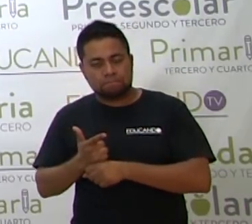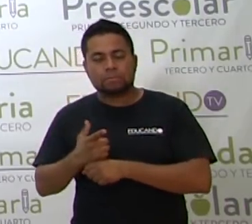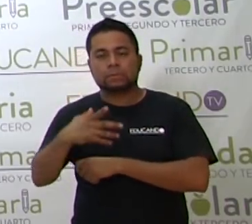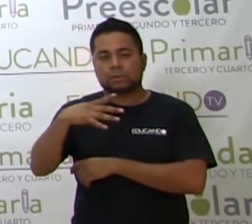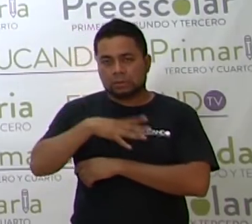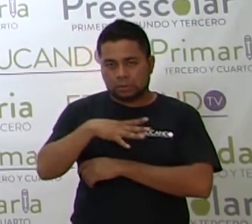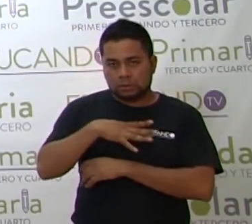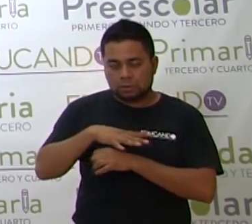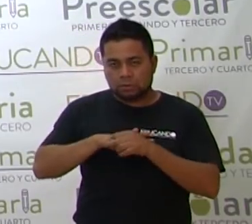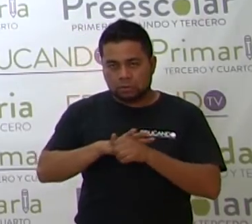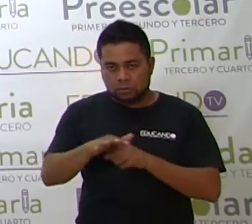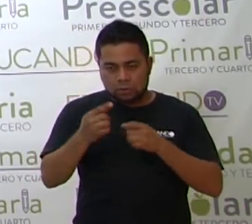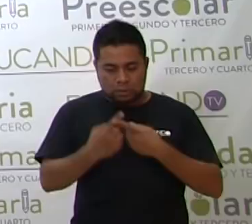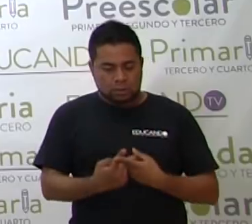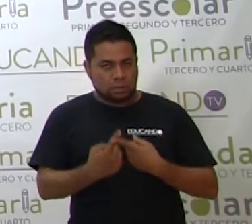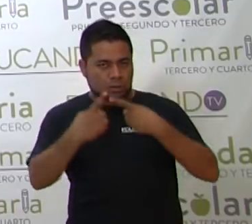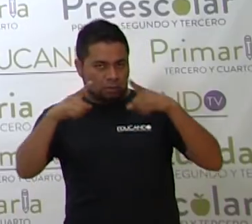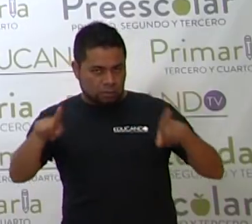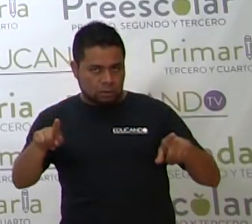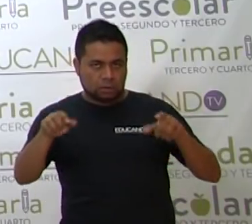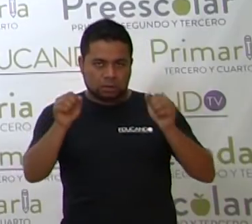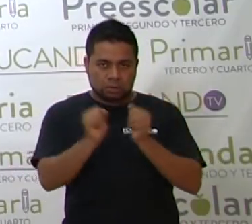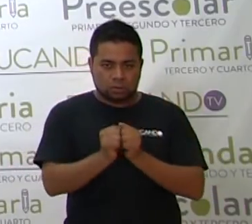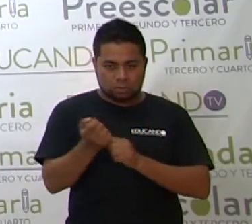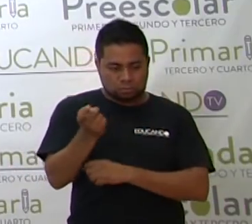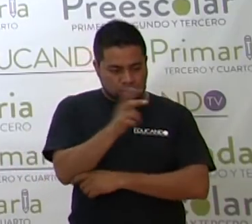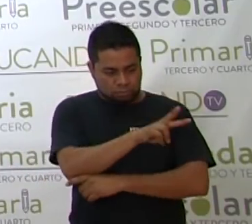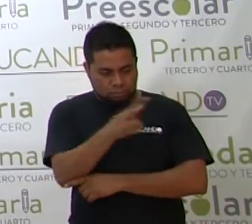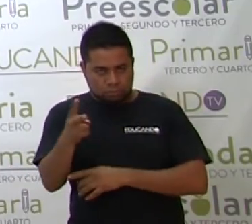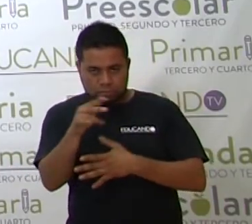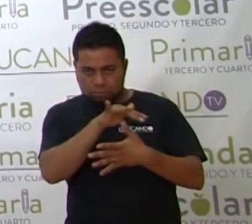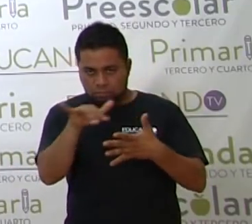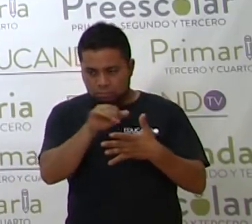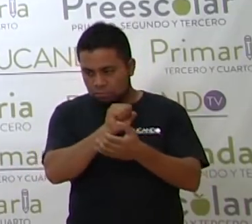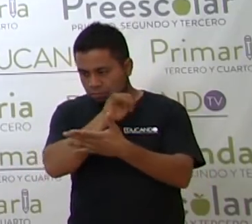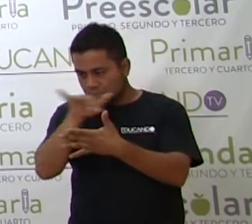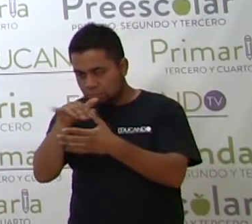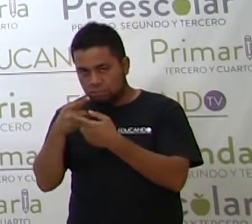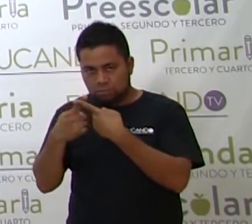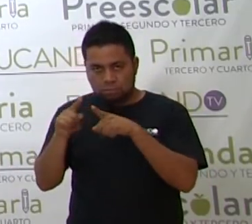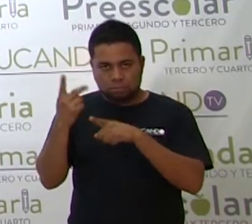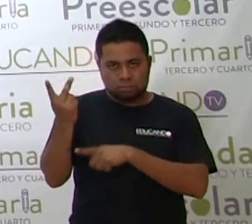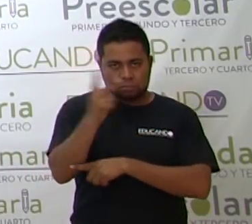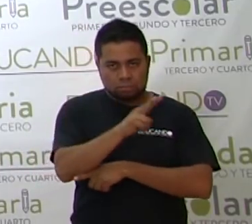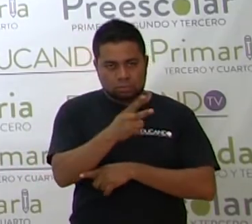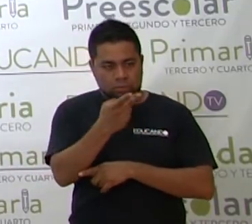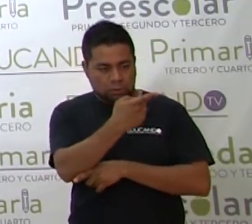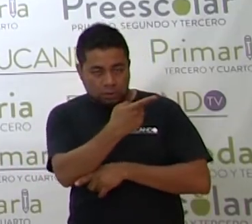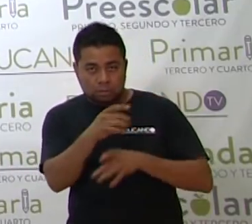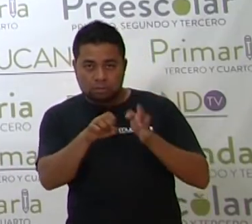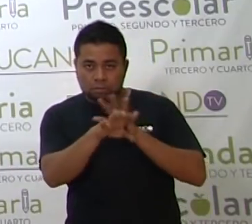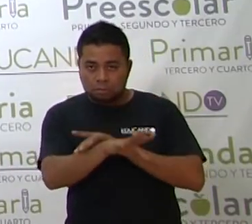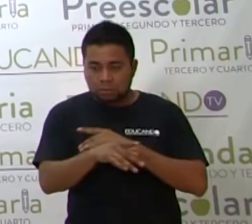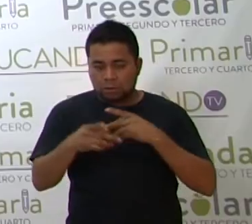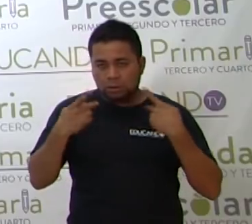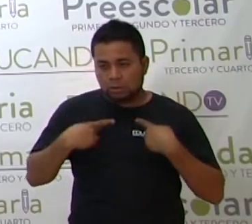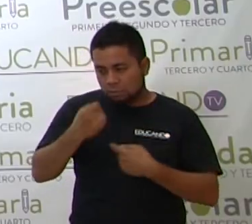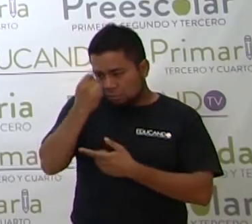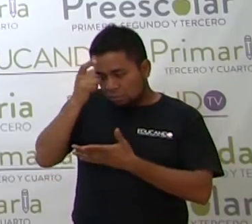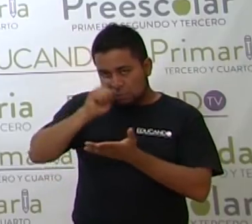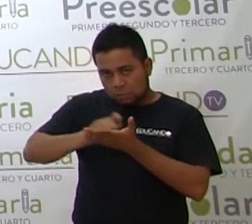existe una diferencia entre estos dos tipos de descripciones. En esta, el autor no